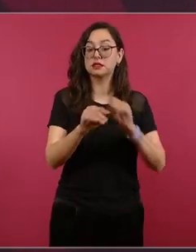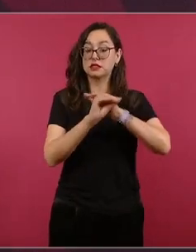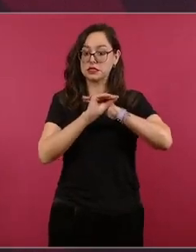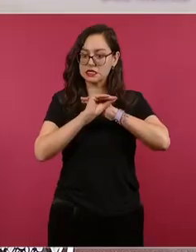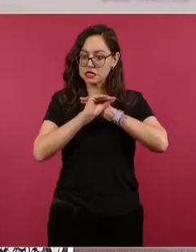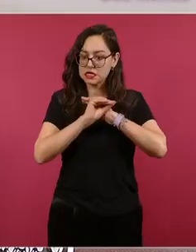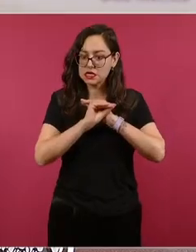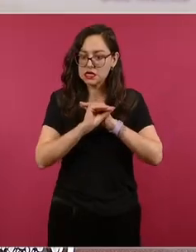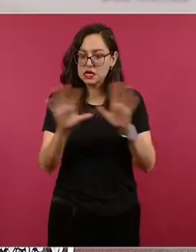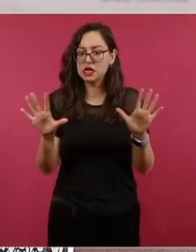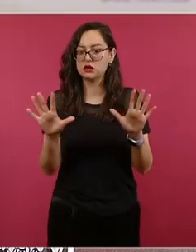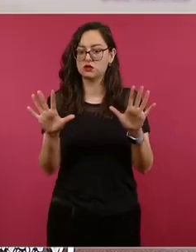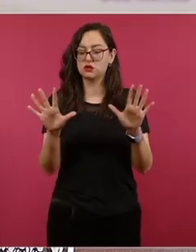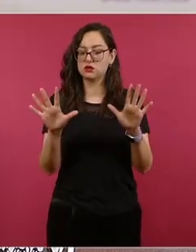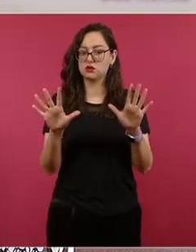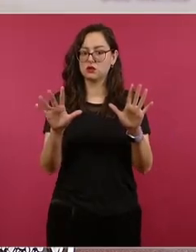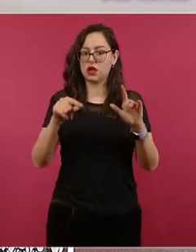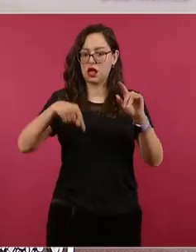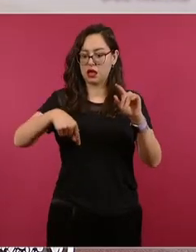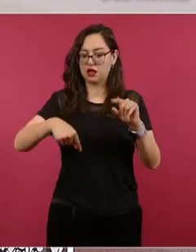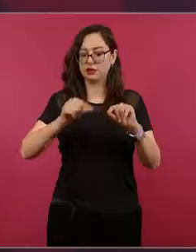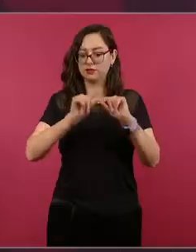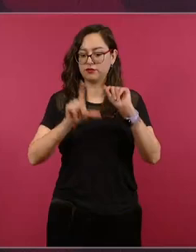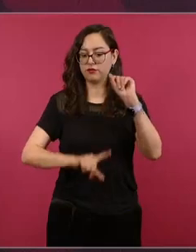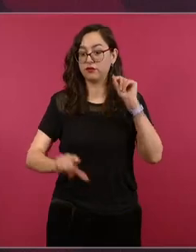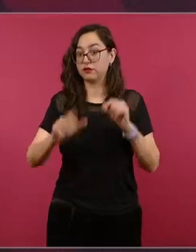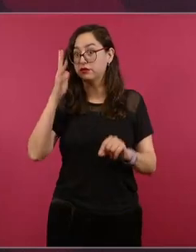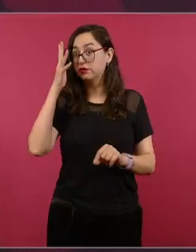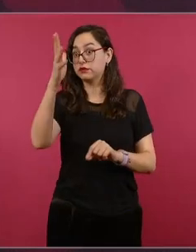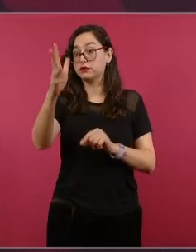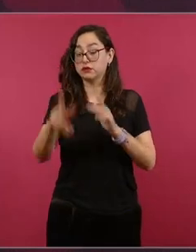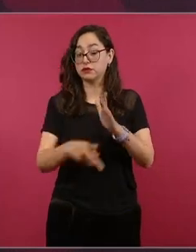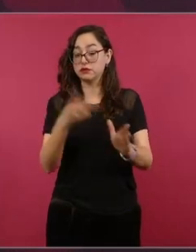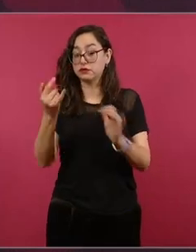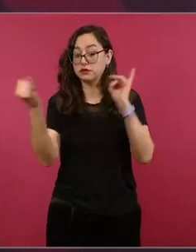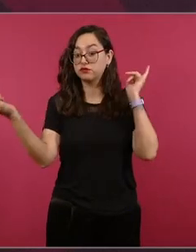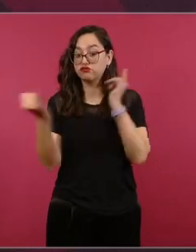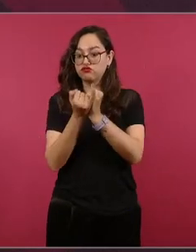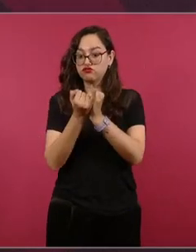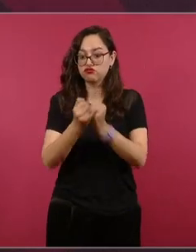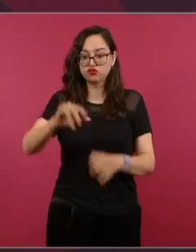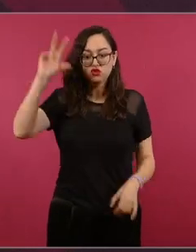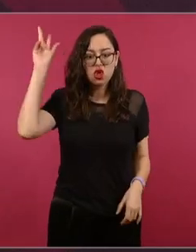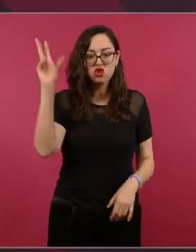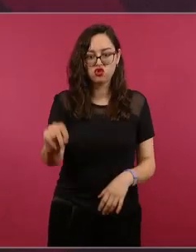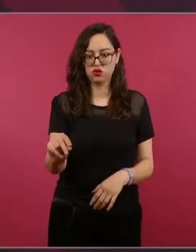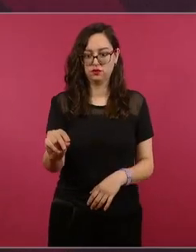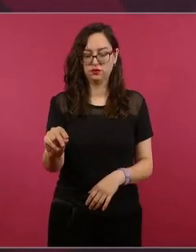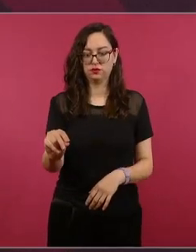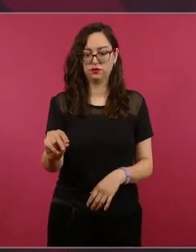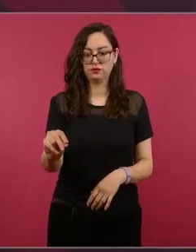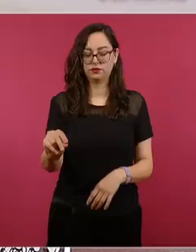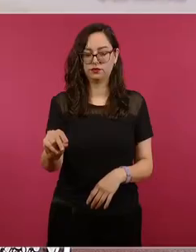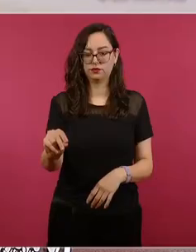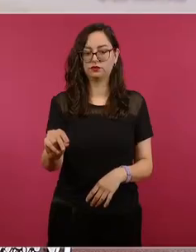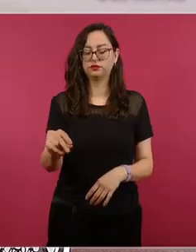un hecho así en nuestro país, sobre todo para los jóvenes. En el gobierno de Calderón